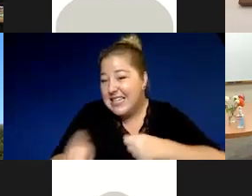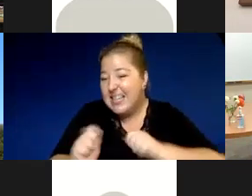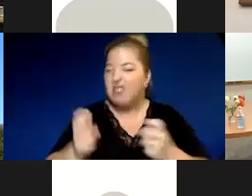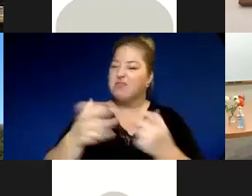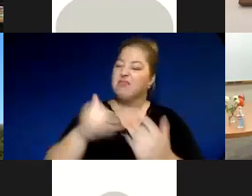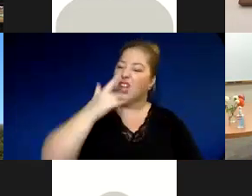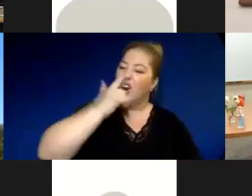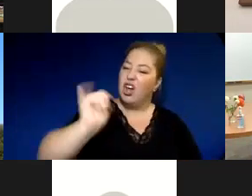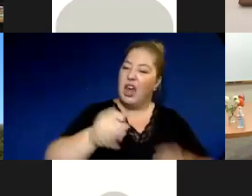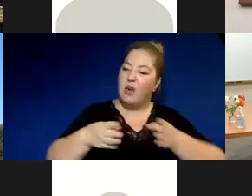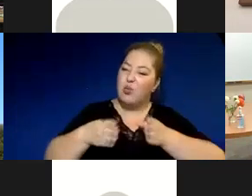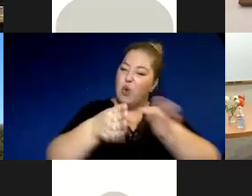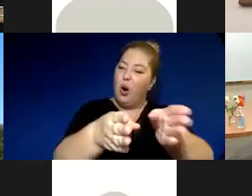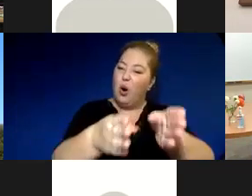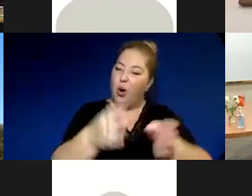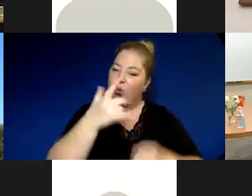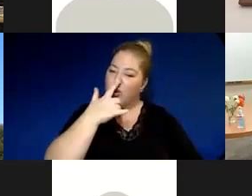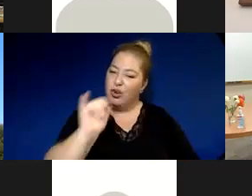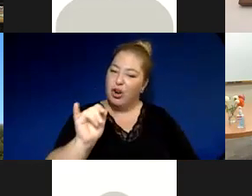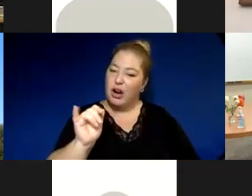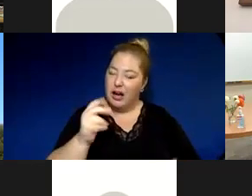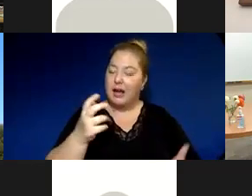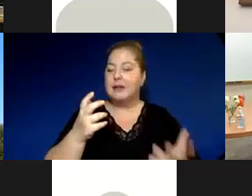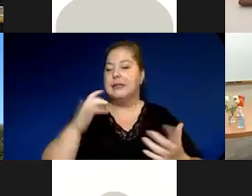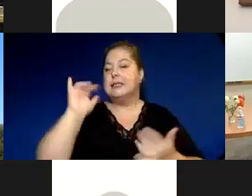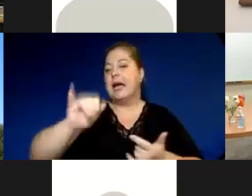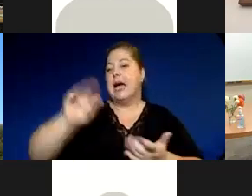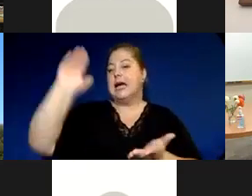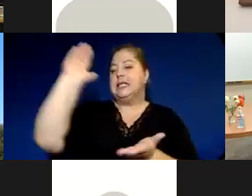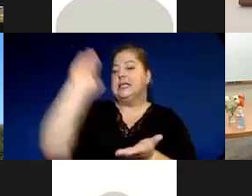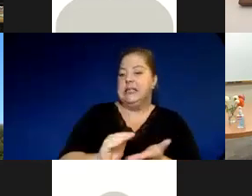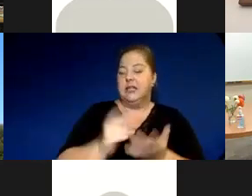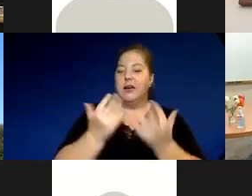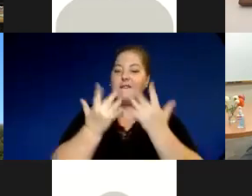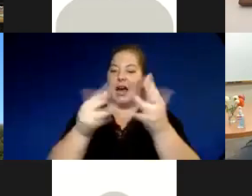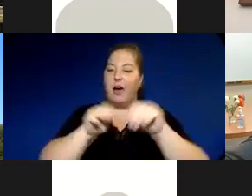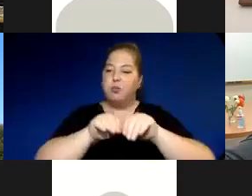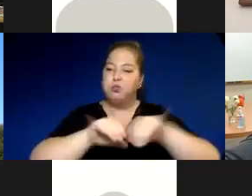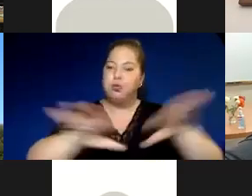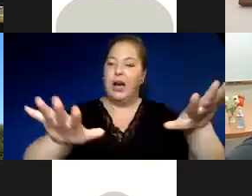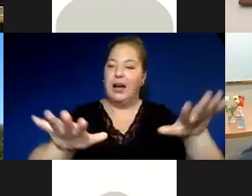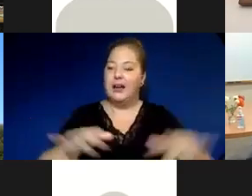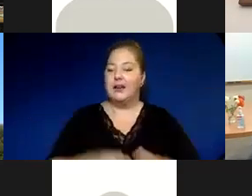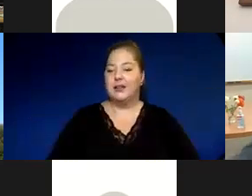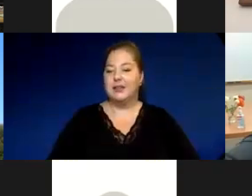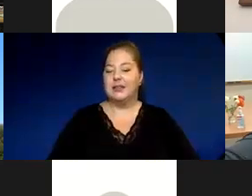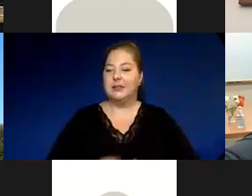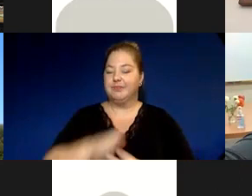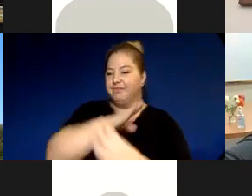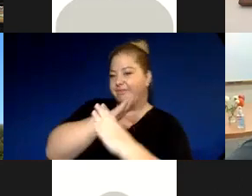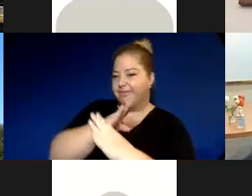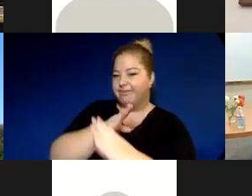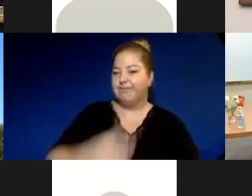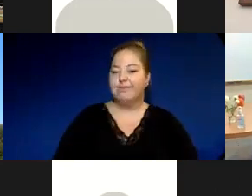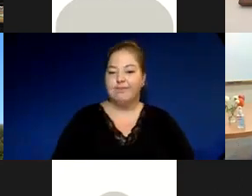quite el combustible para que el fuego deje de avanzar. Entonces, allí el personal lo que está es creando estas líneas de